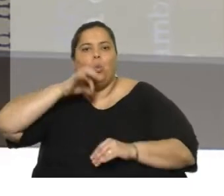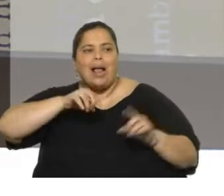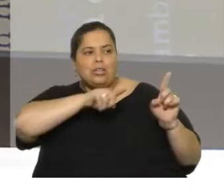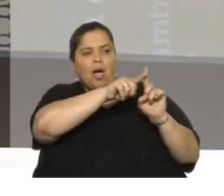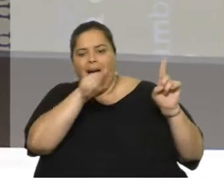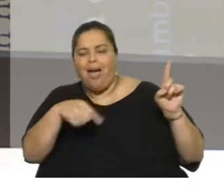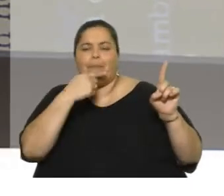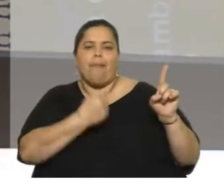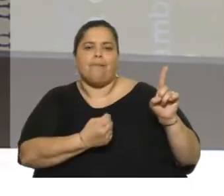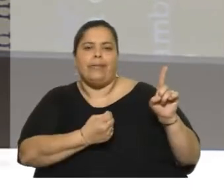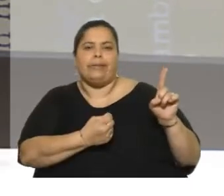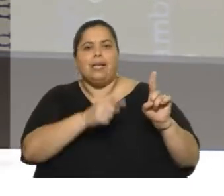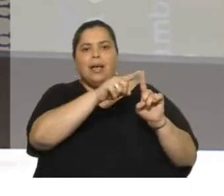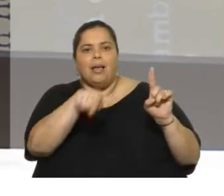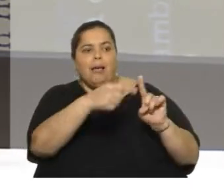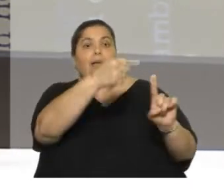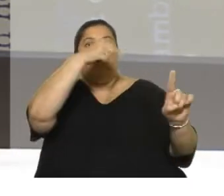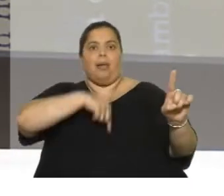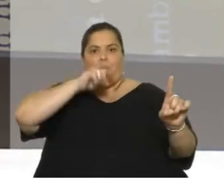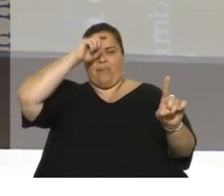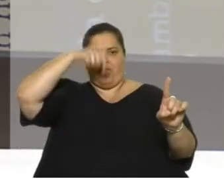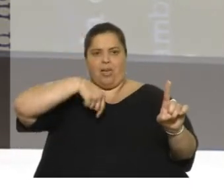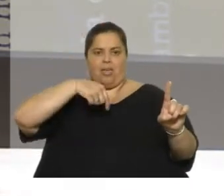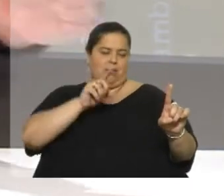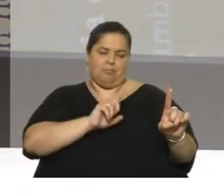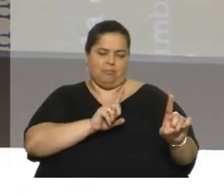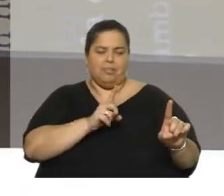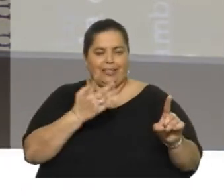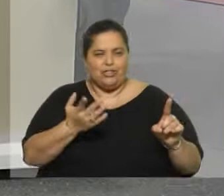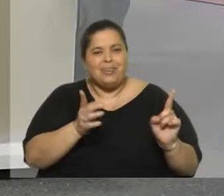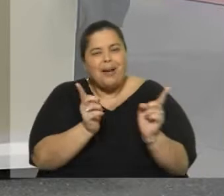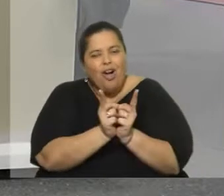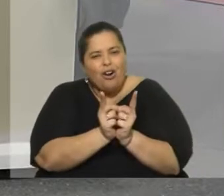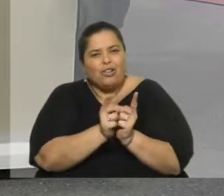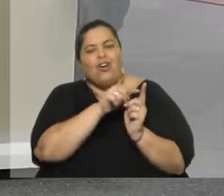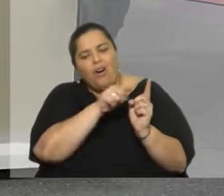Montevideo. Por razones económicas, por razones culturales, no son menores, las